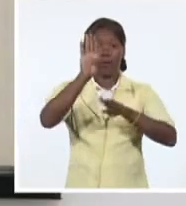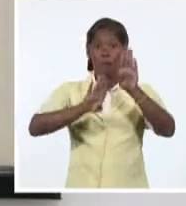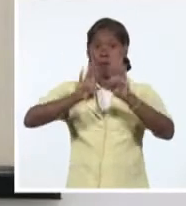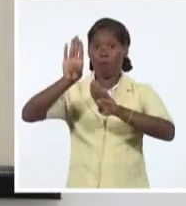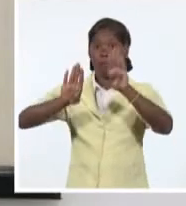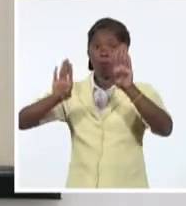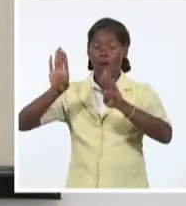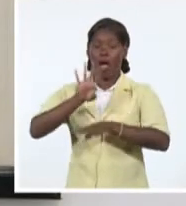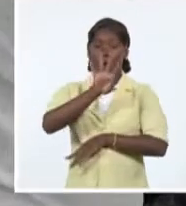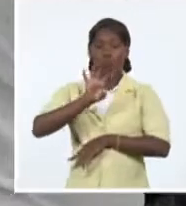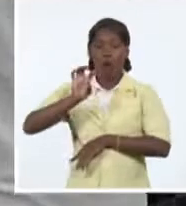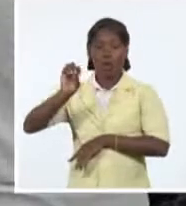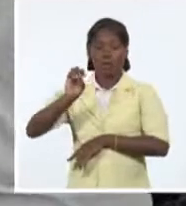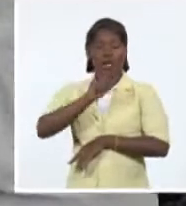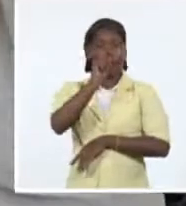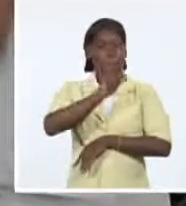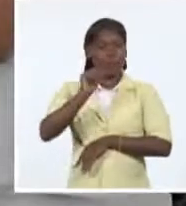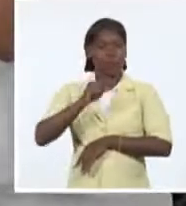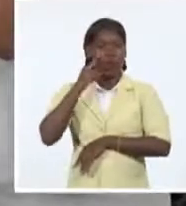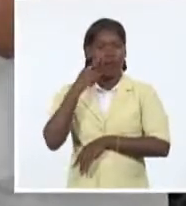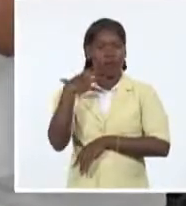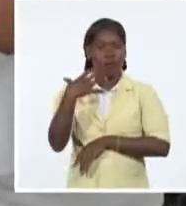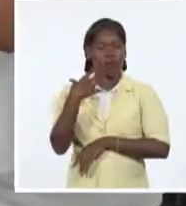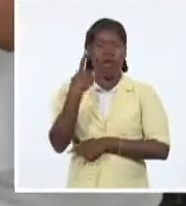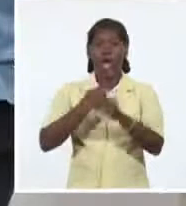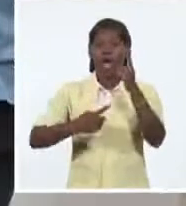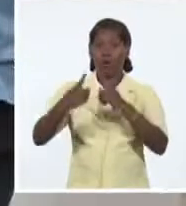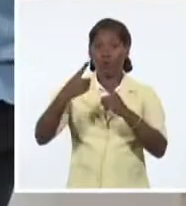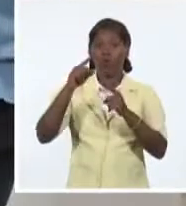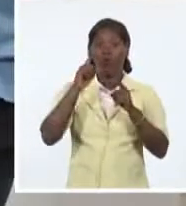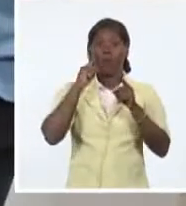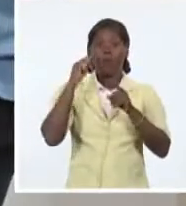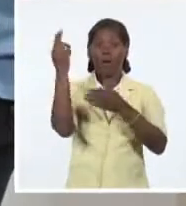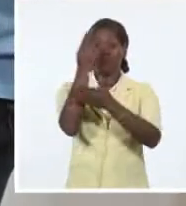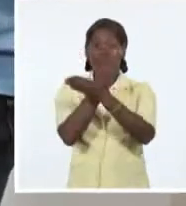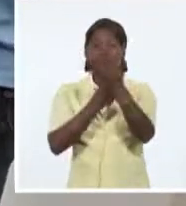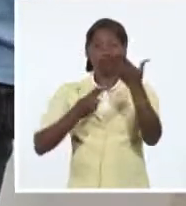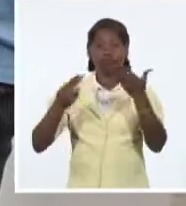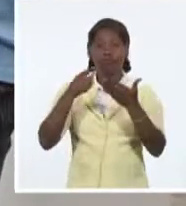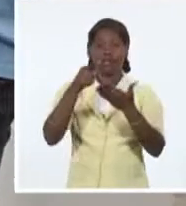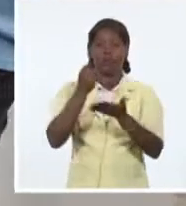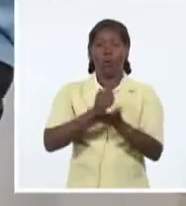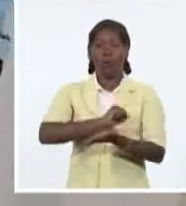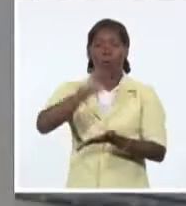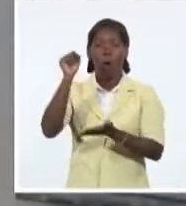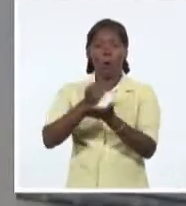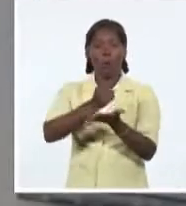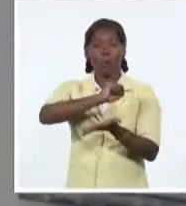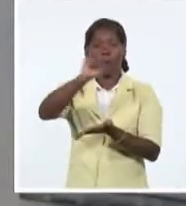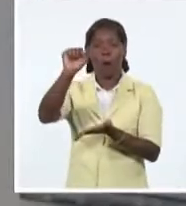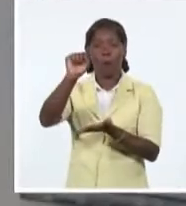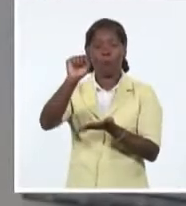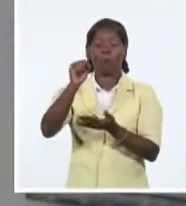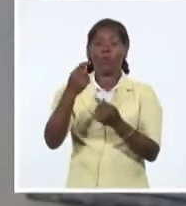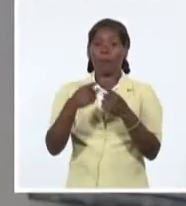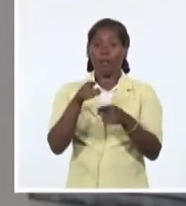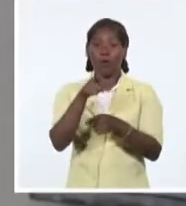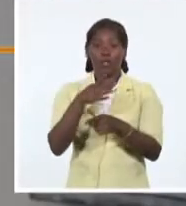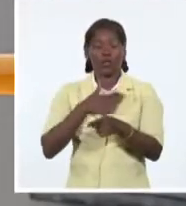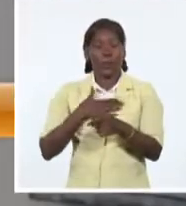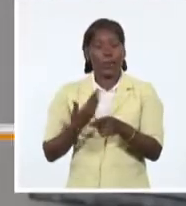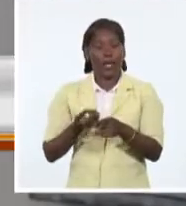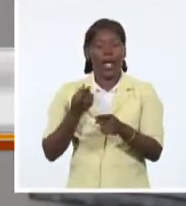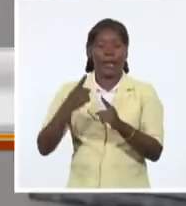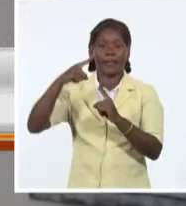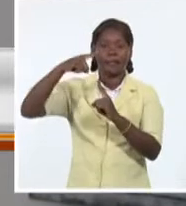creadores entre ellos varios premios nacionales de artes plásticas tendrá también principalmente aglutinar una serie de técnicas